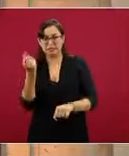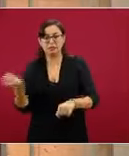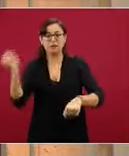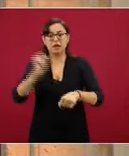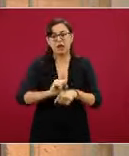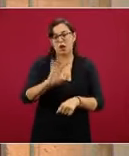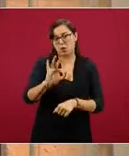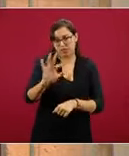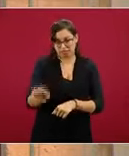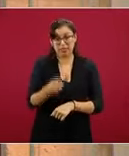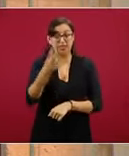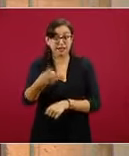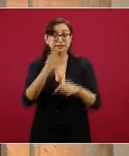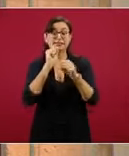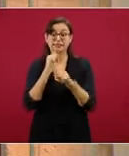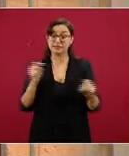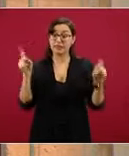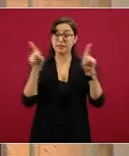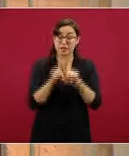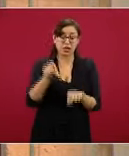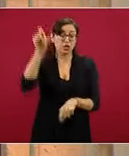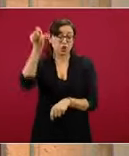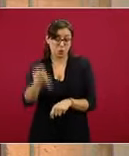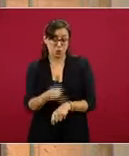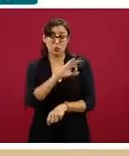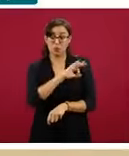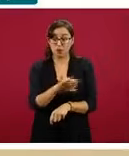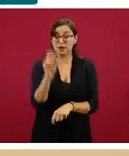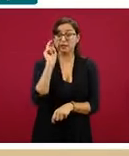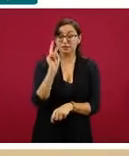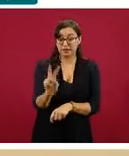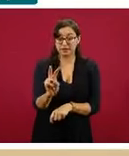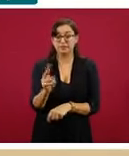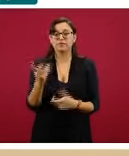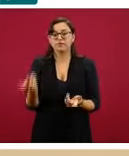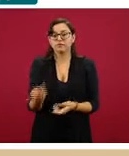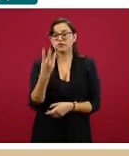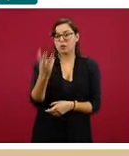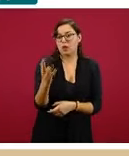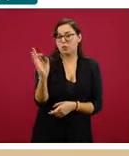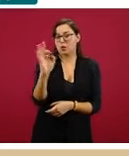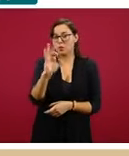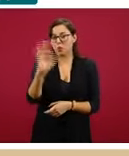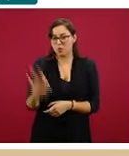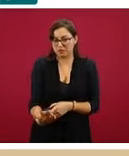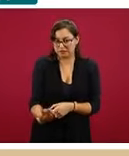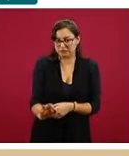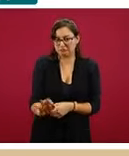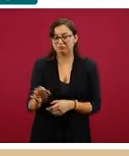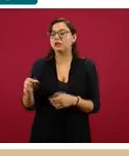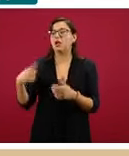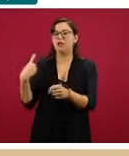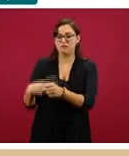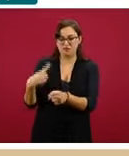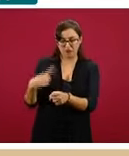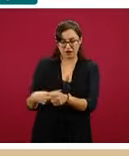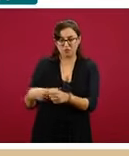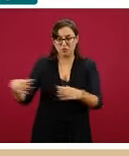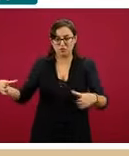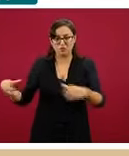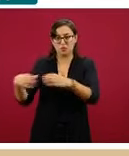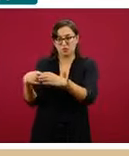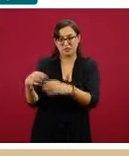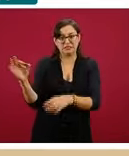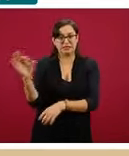43. Así también abrimos el día de hoy con 4% de casos estimados, una disminución de un punto porcentual con lo